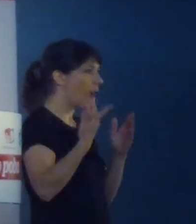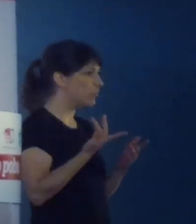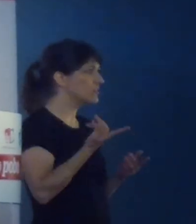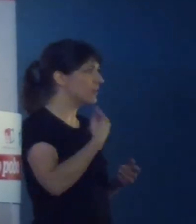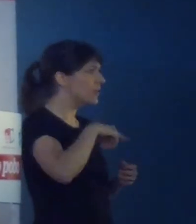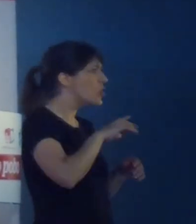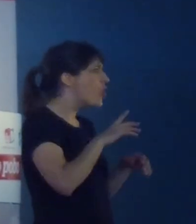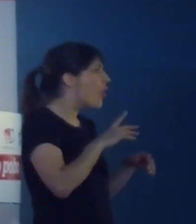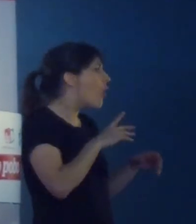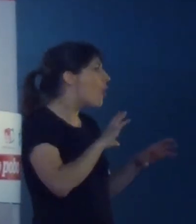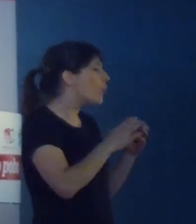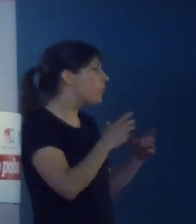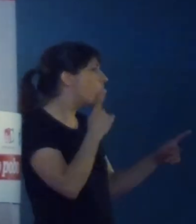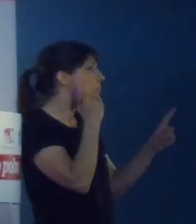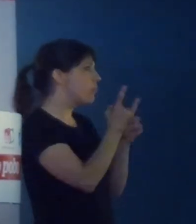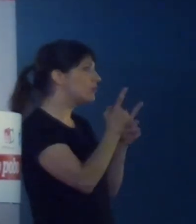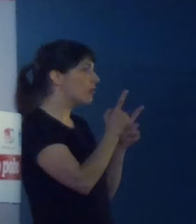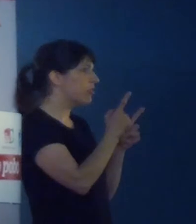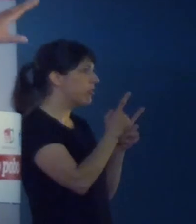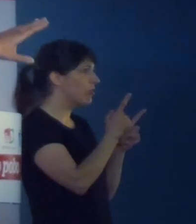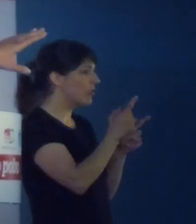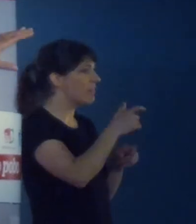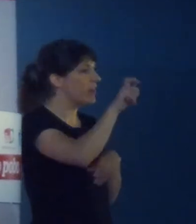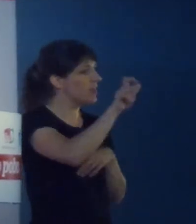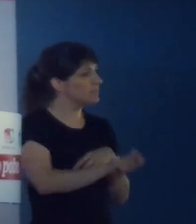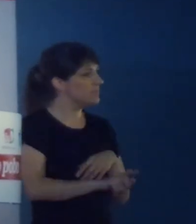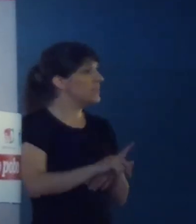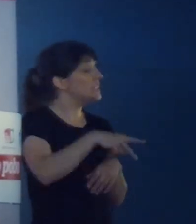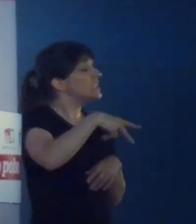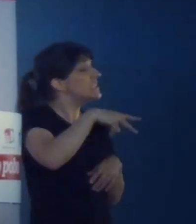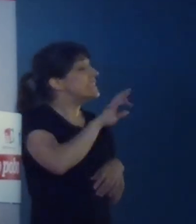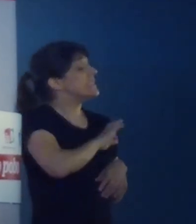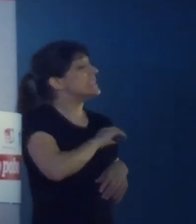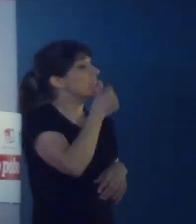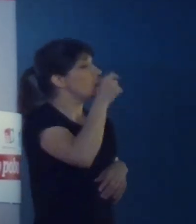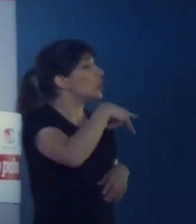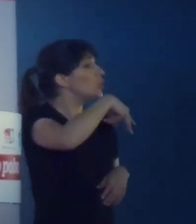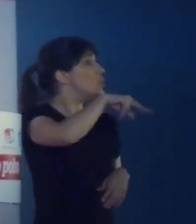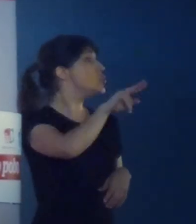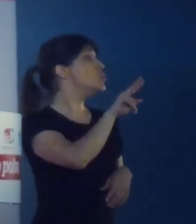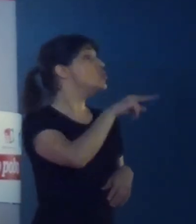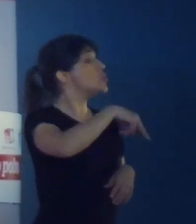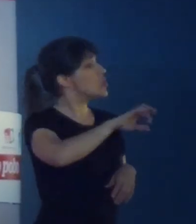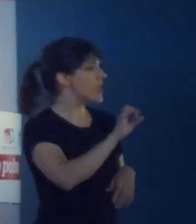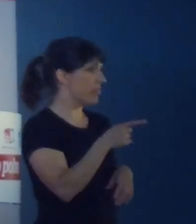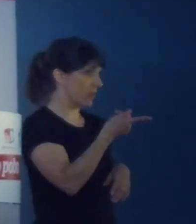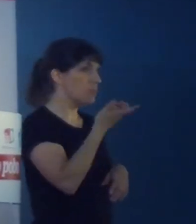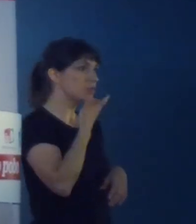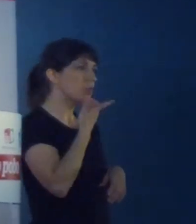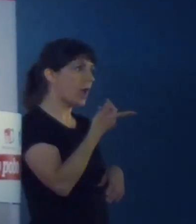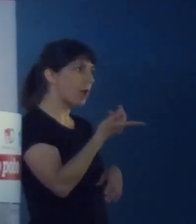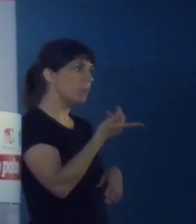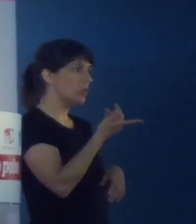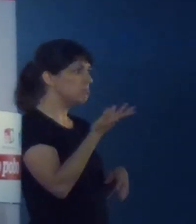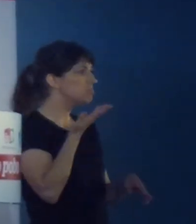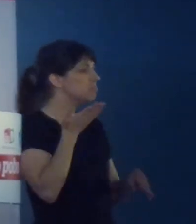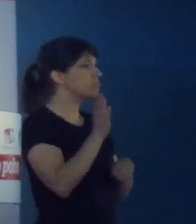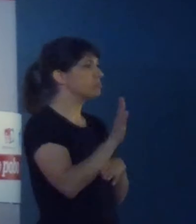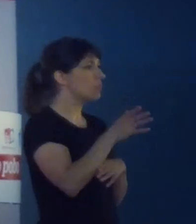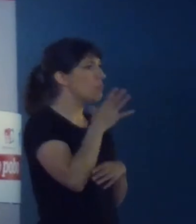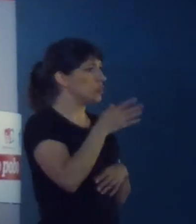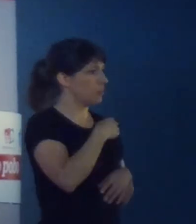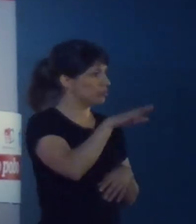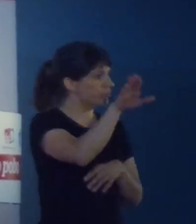oposición, que el señor Núñez comparecese a petición da oposición, precisamente polas